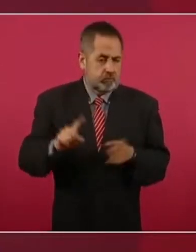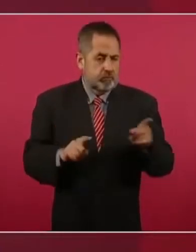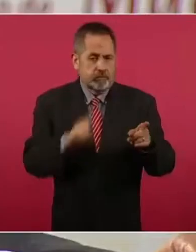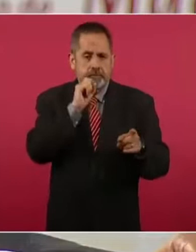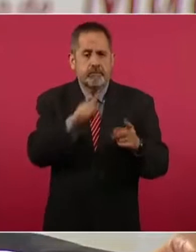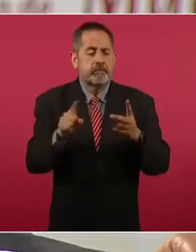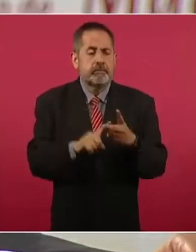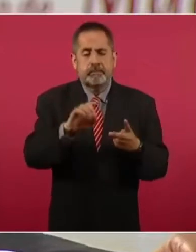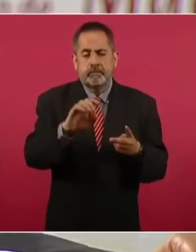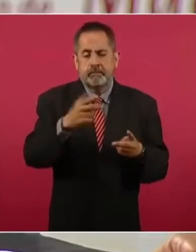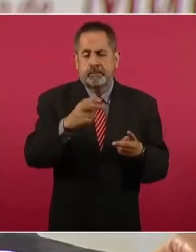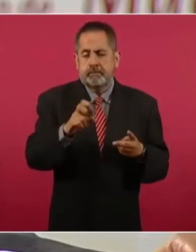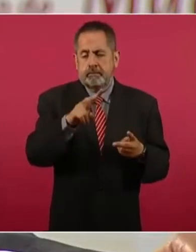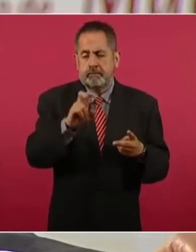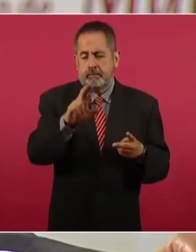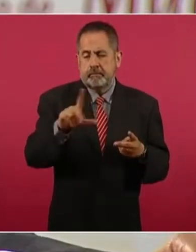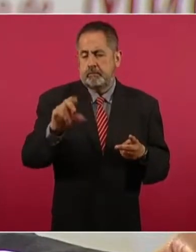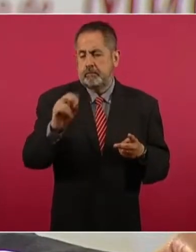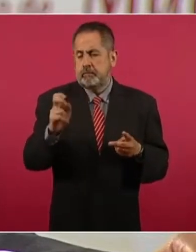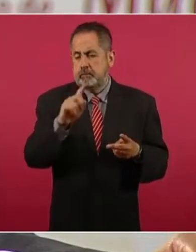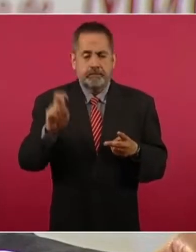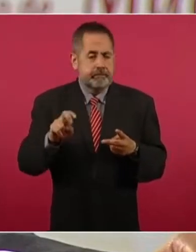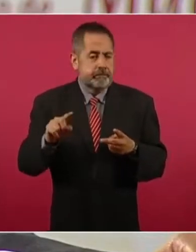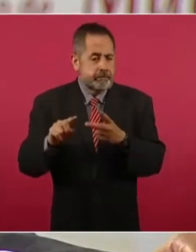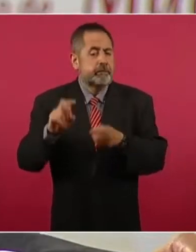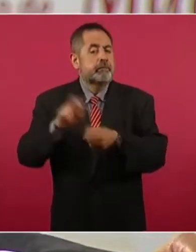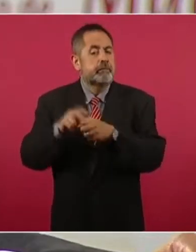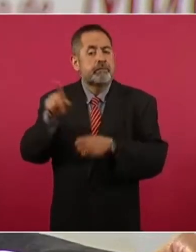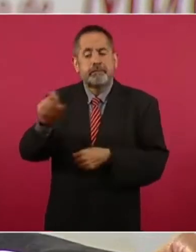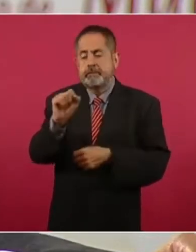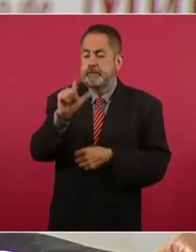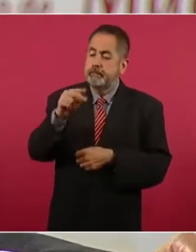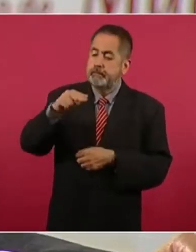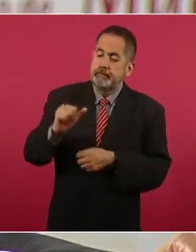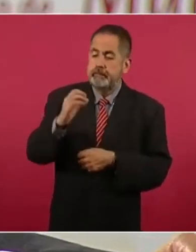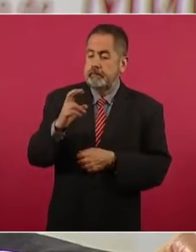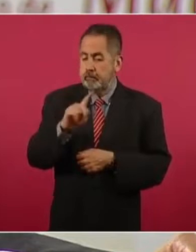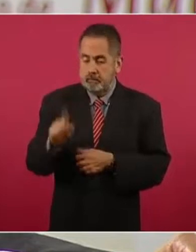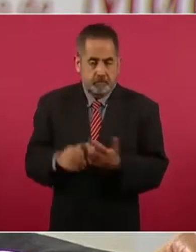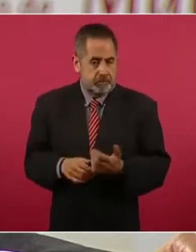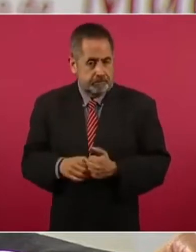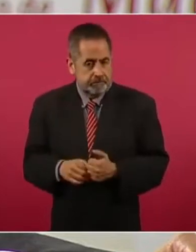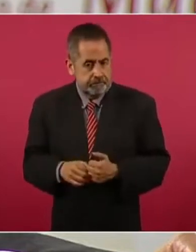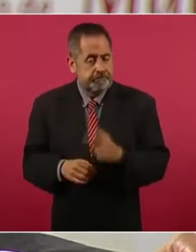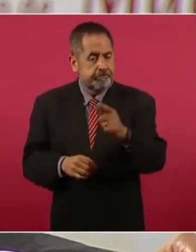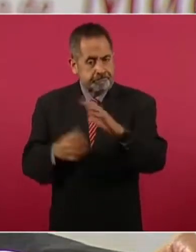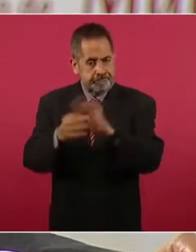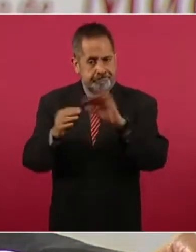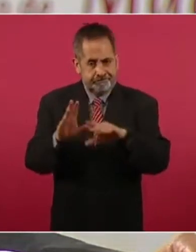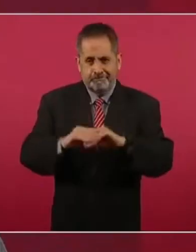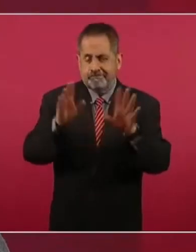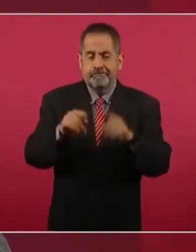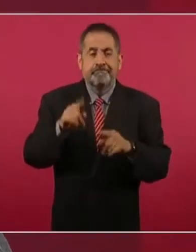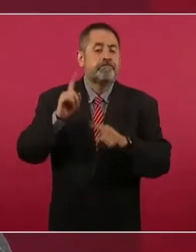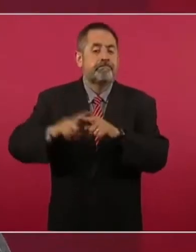de Eber López en Salina Cruz. Entonces, subrayar que el grueso son